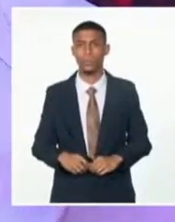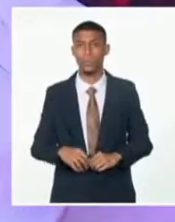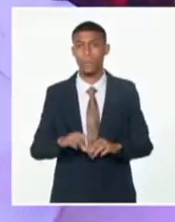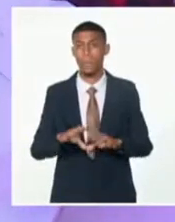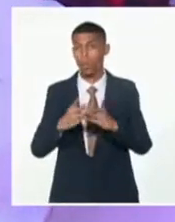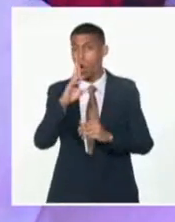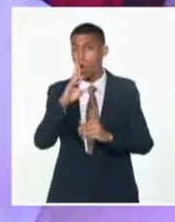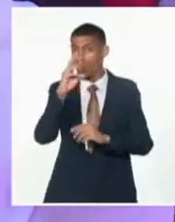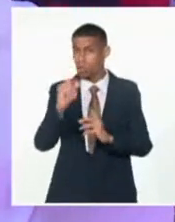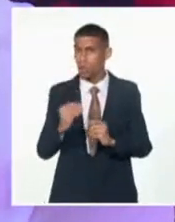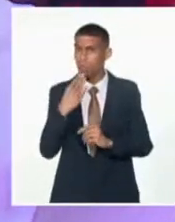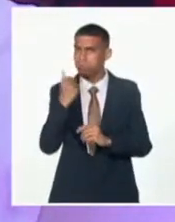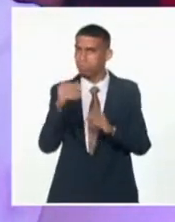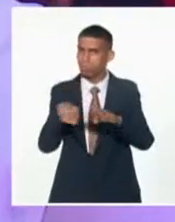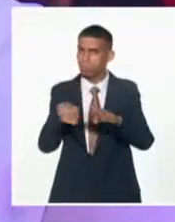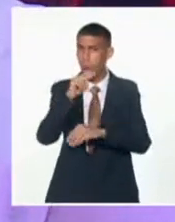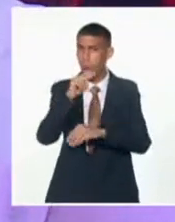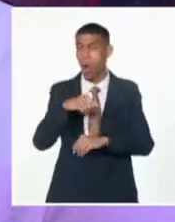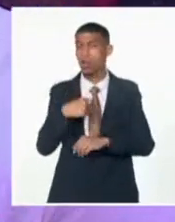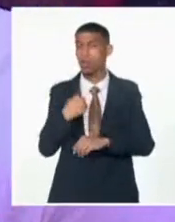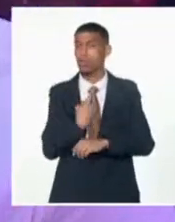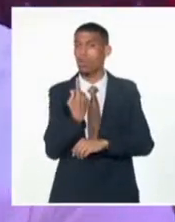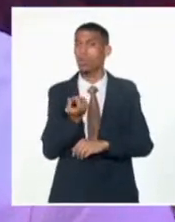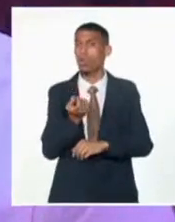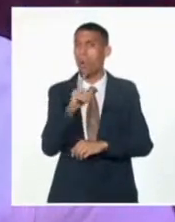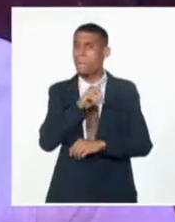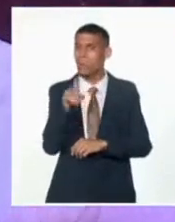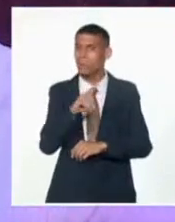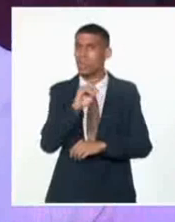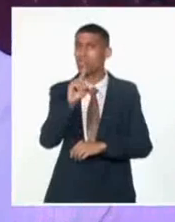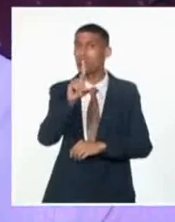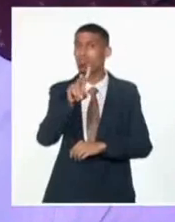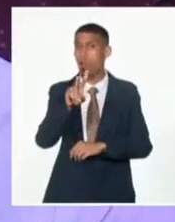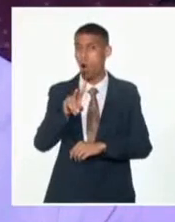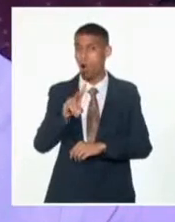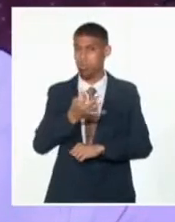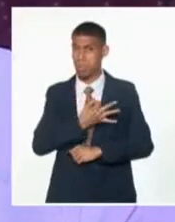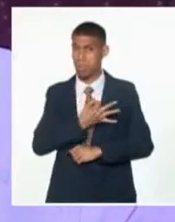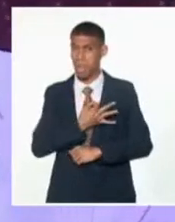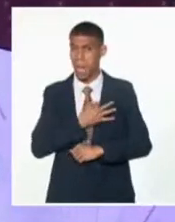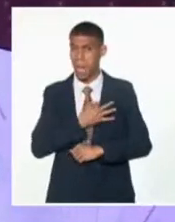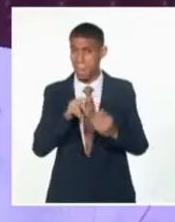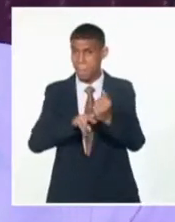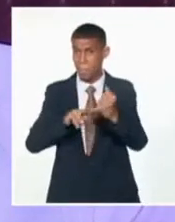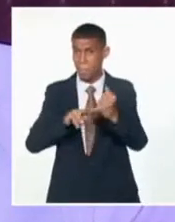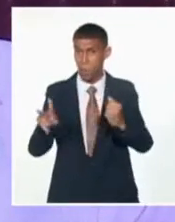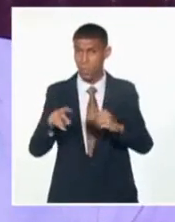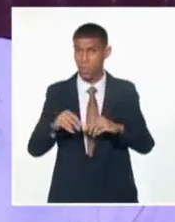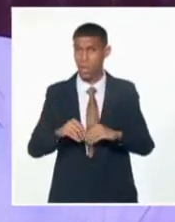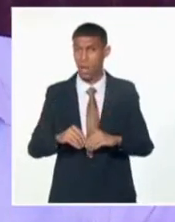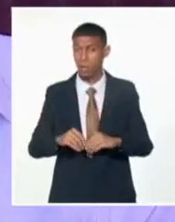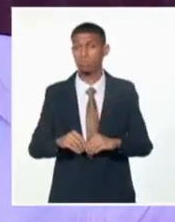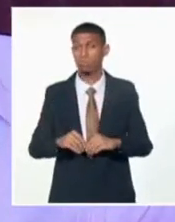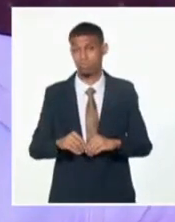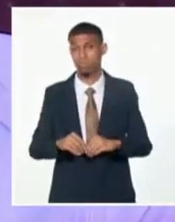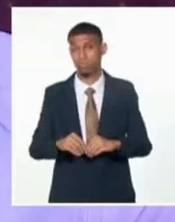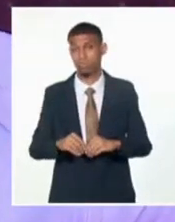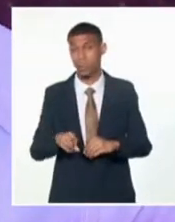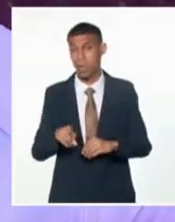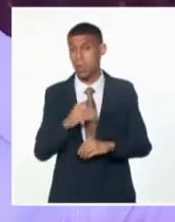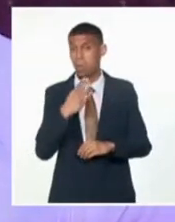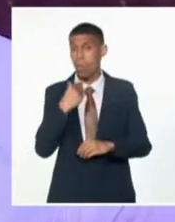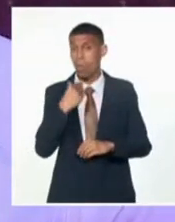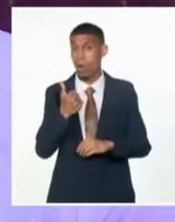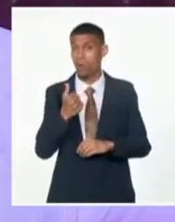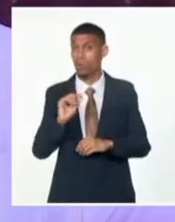superiores. Hoy mismo estábamos conversando, ya tiene 12 medallas cosechadas como provincia en los Juegos Centroamericanos y del Caribe. Por lo tanto, no estamos hablando solo a